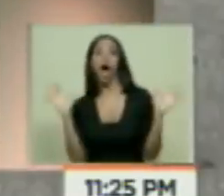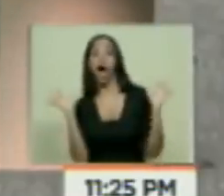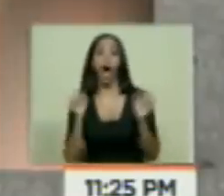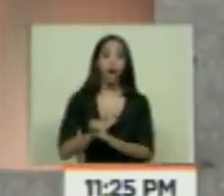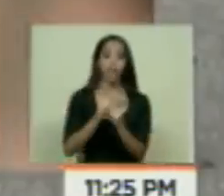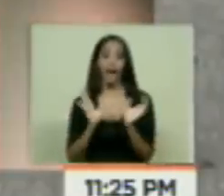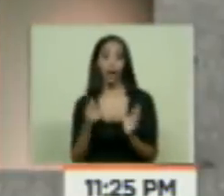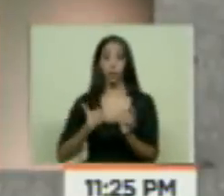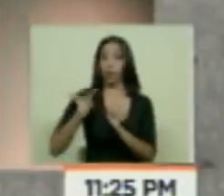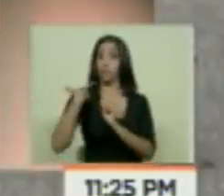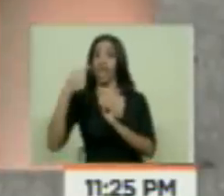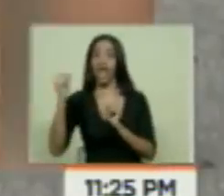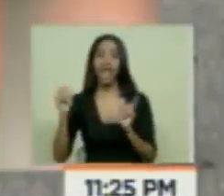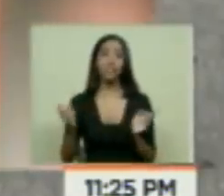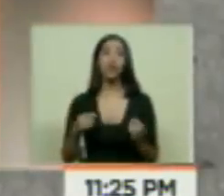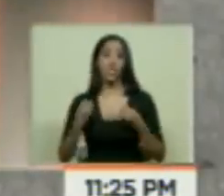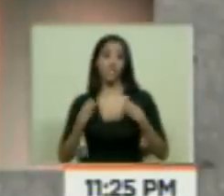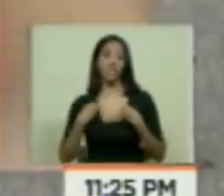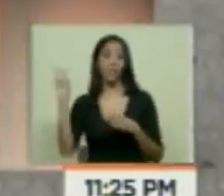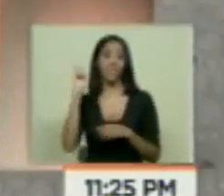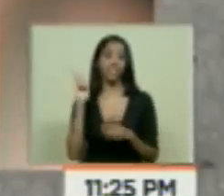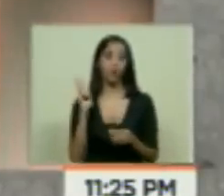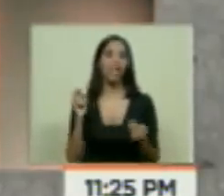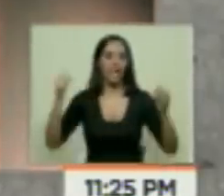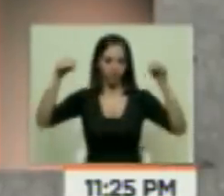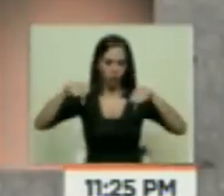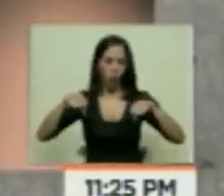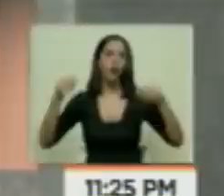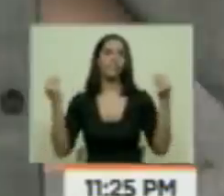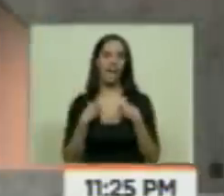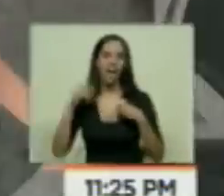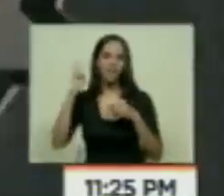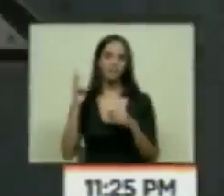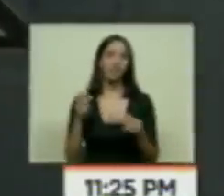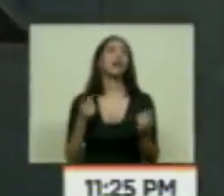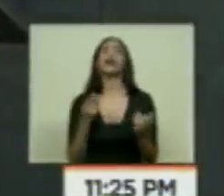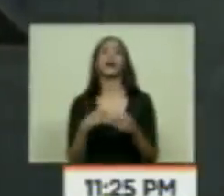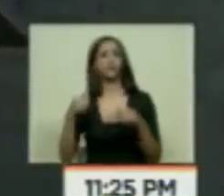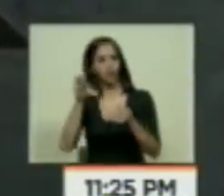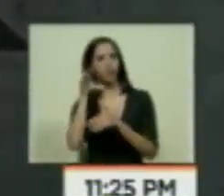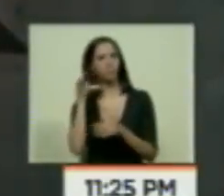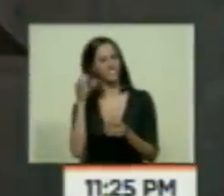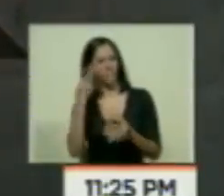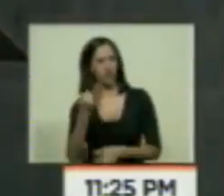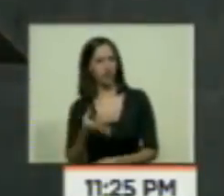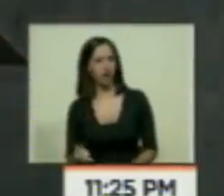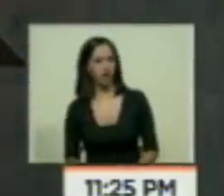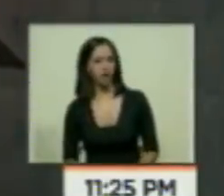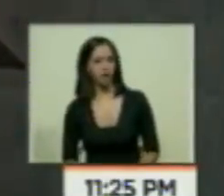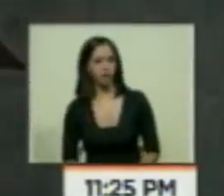ido del país y vivo en Venezuela y trabajo y hago publicidad y todo, soy enchufada, de verdad.